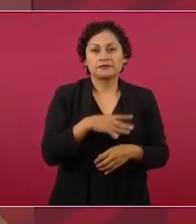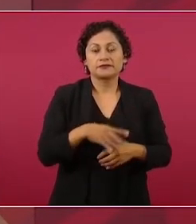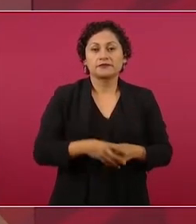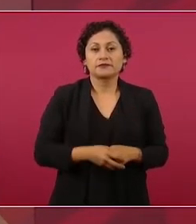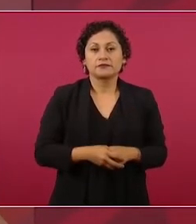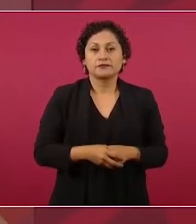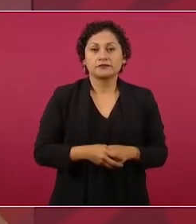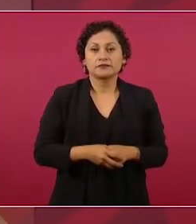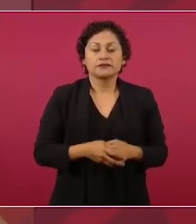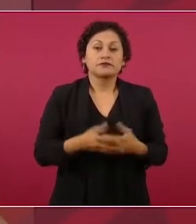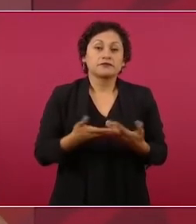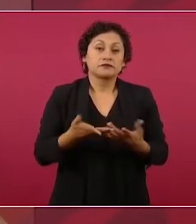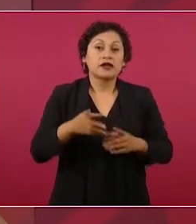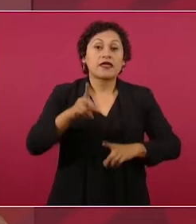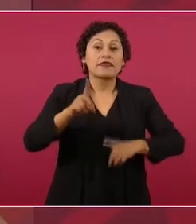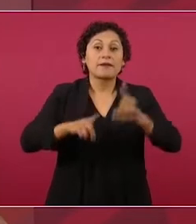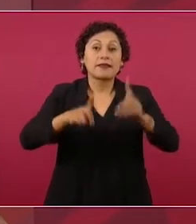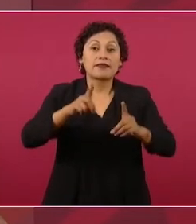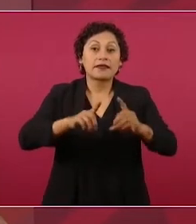el clima